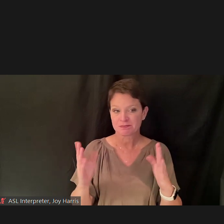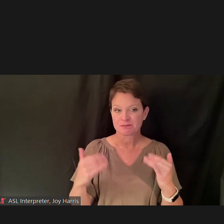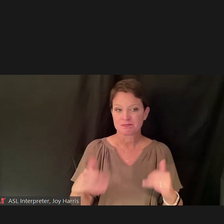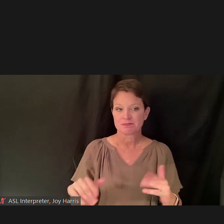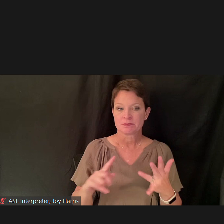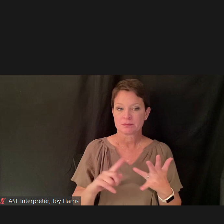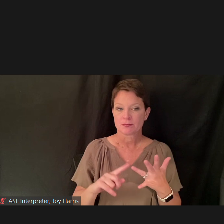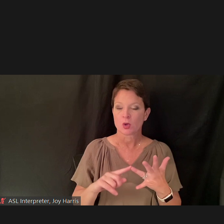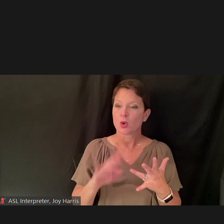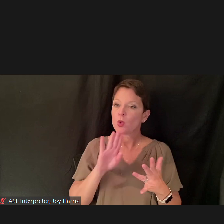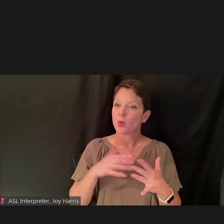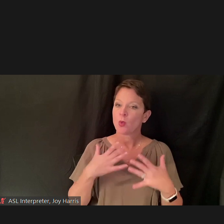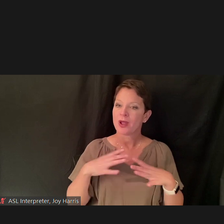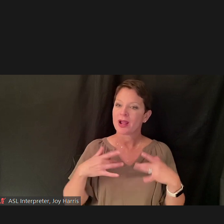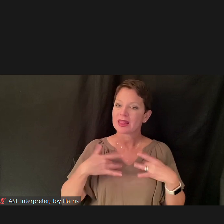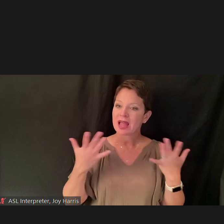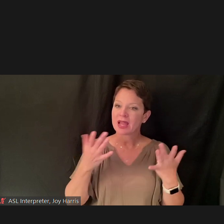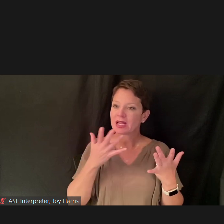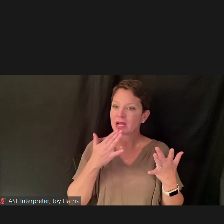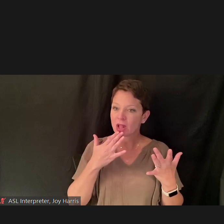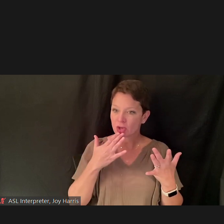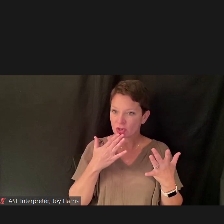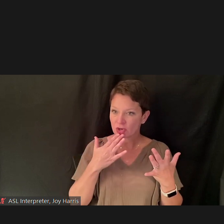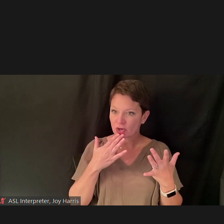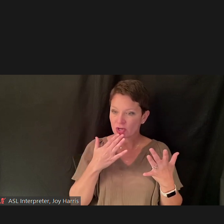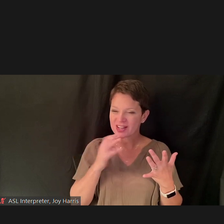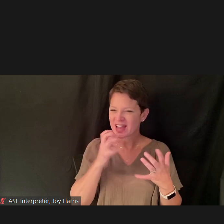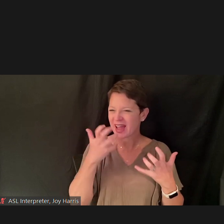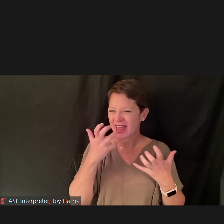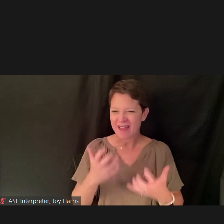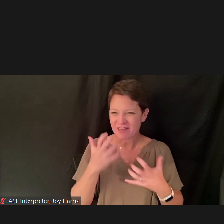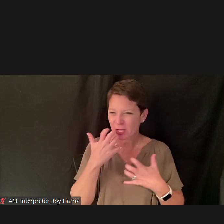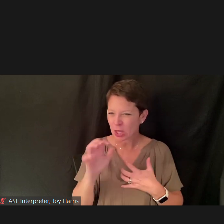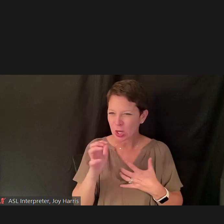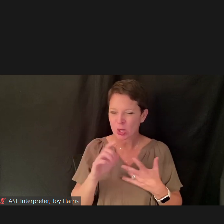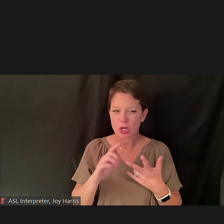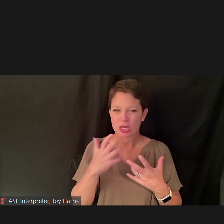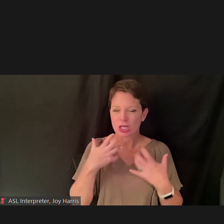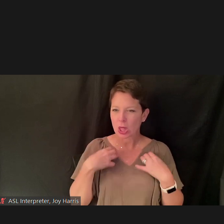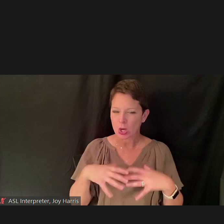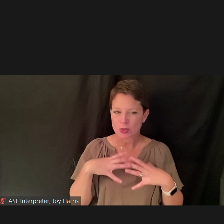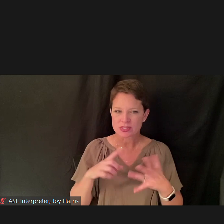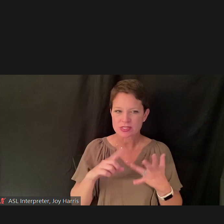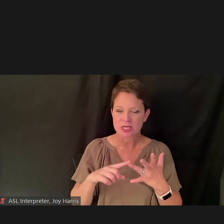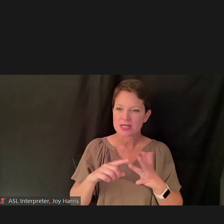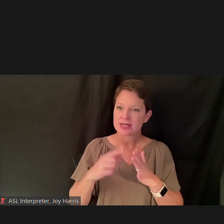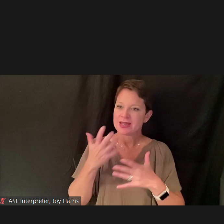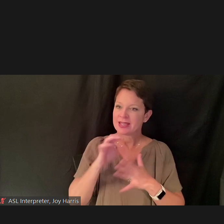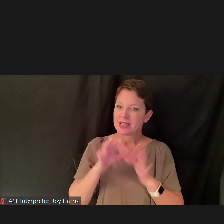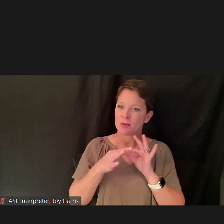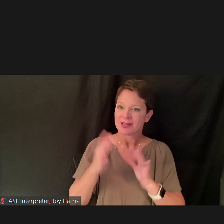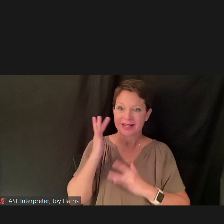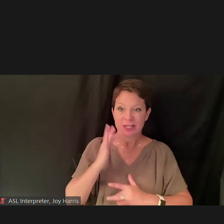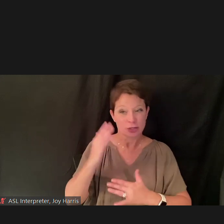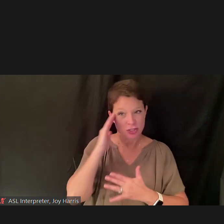especialmente entre 11 de la mañana y 4 de la tarde. Con ropa ligera, ropa fresca,